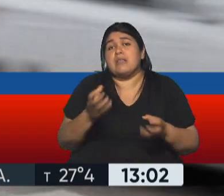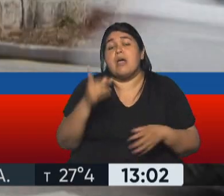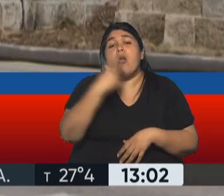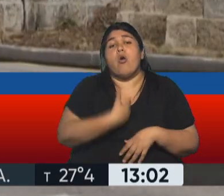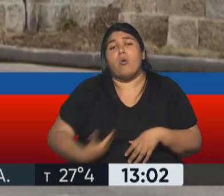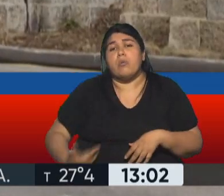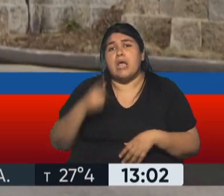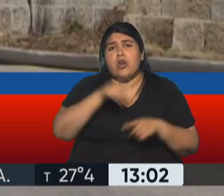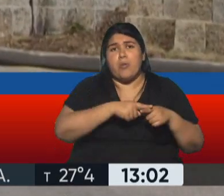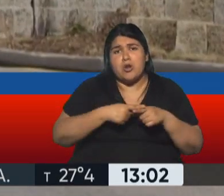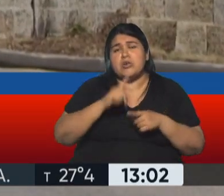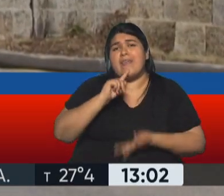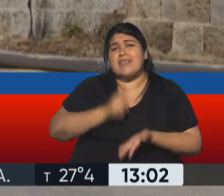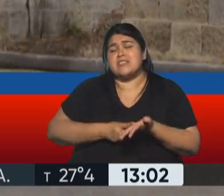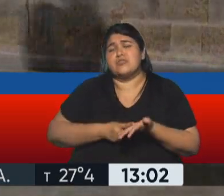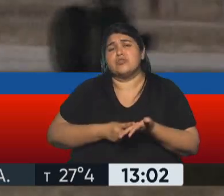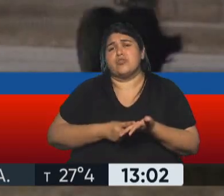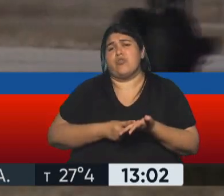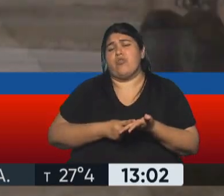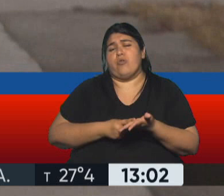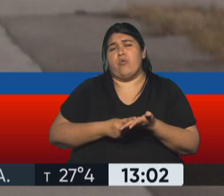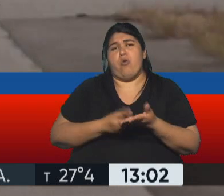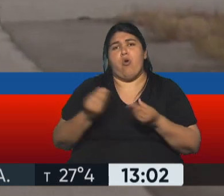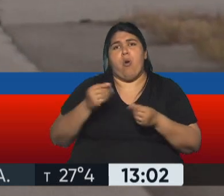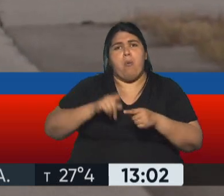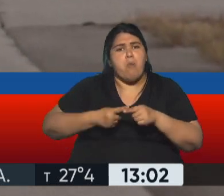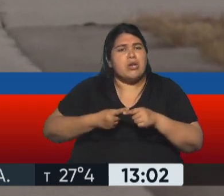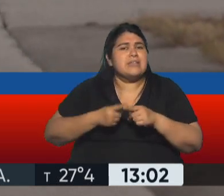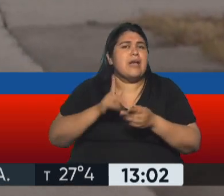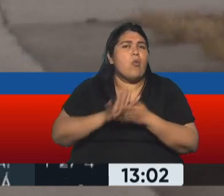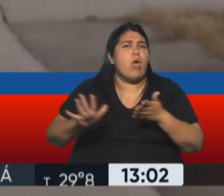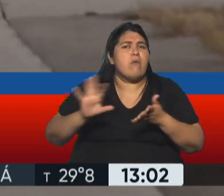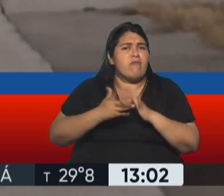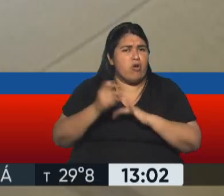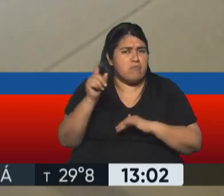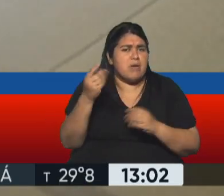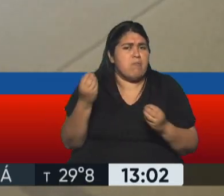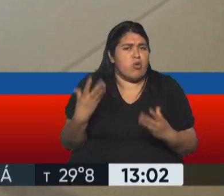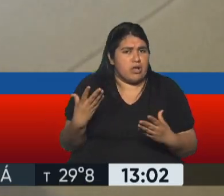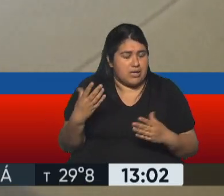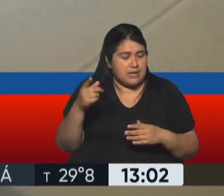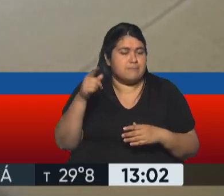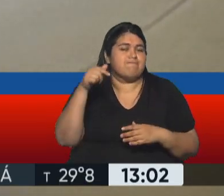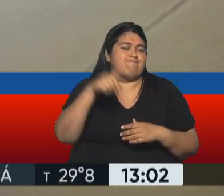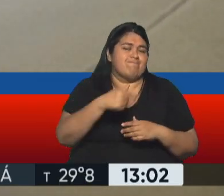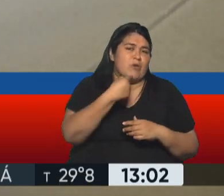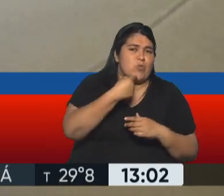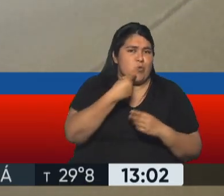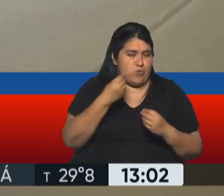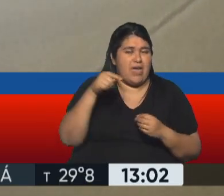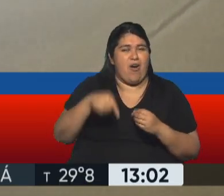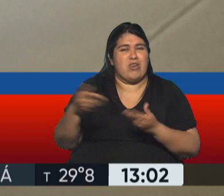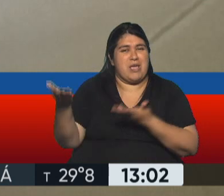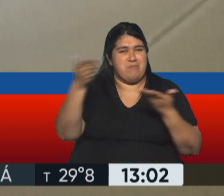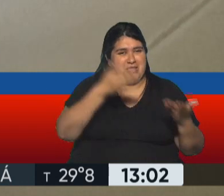gobierno bielorruso decidió establecer esta política migratoria? Hay muchas especulaciones, vamos a hablarlo ahora con un